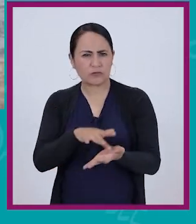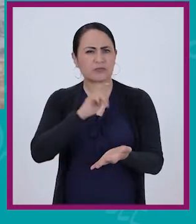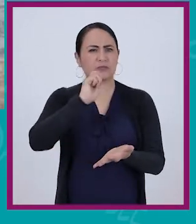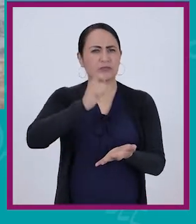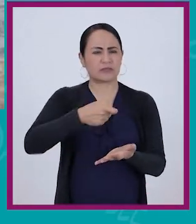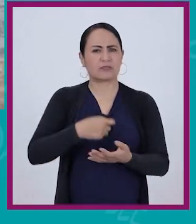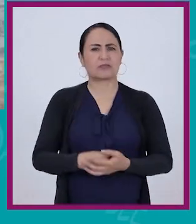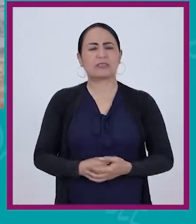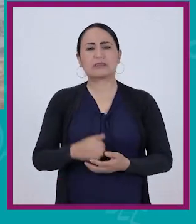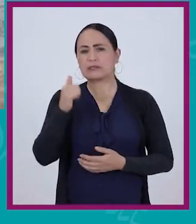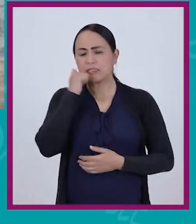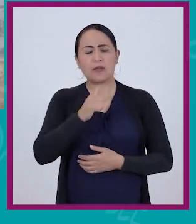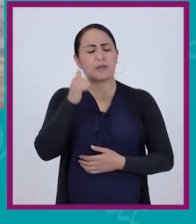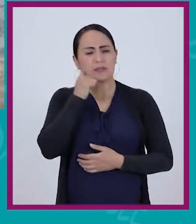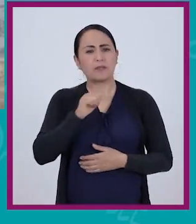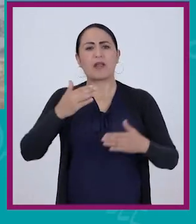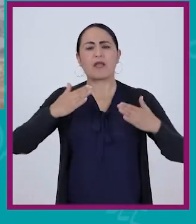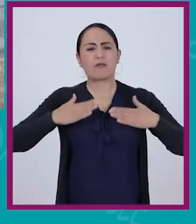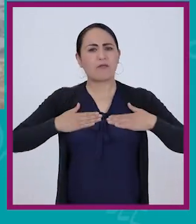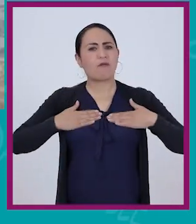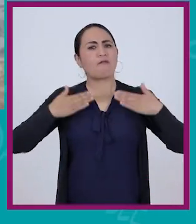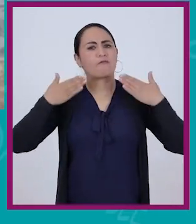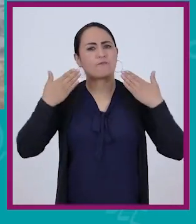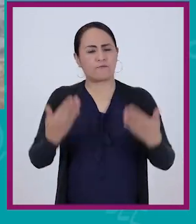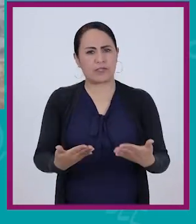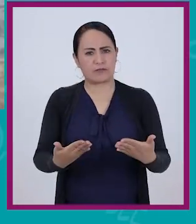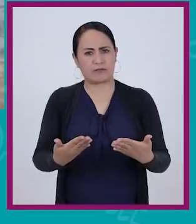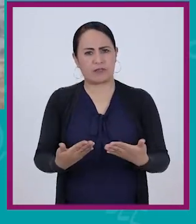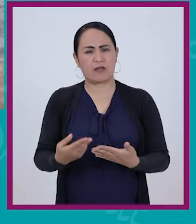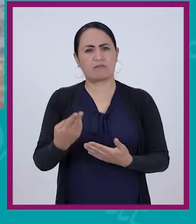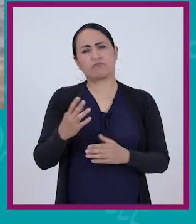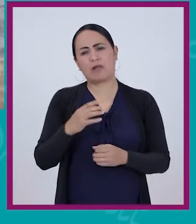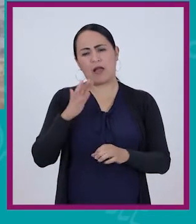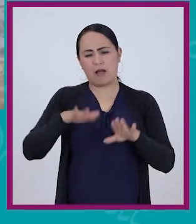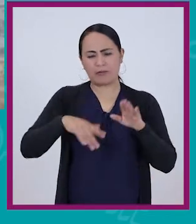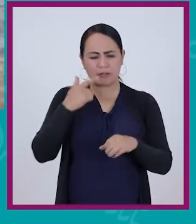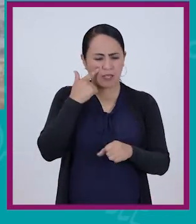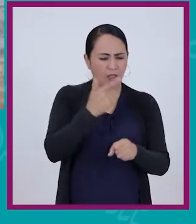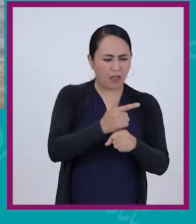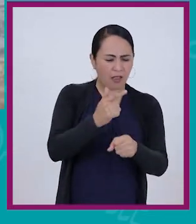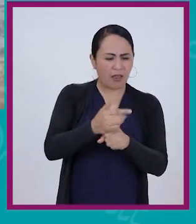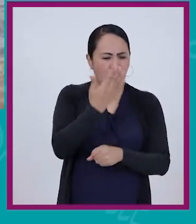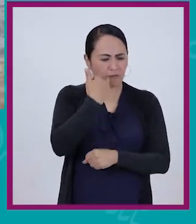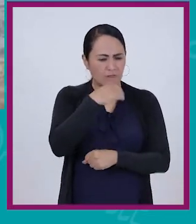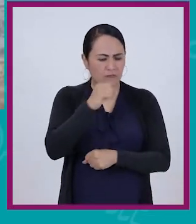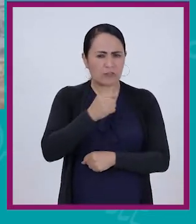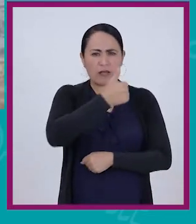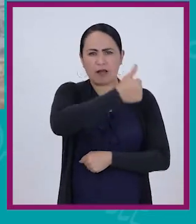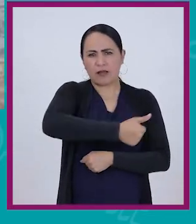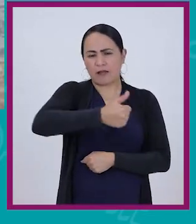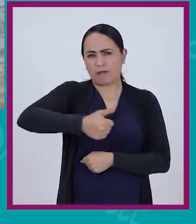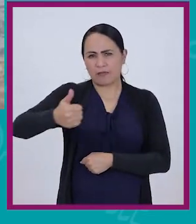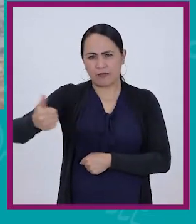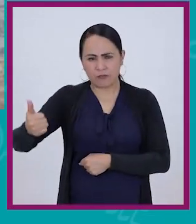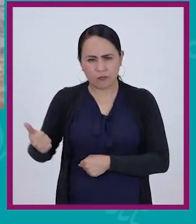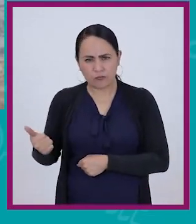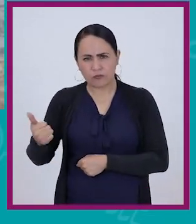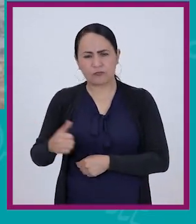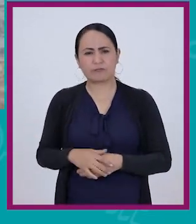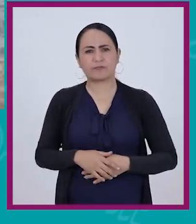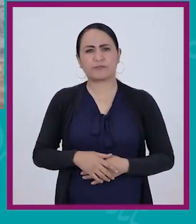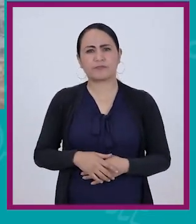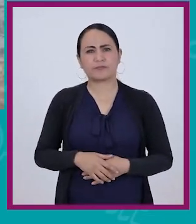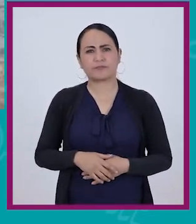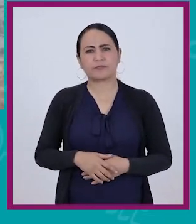que creo que funcionan es el construir un ambiente de confianza donde identifiquemos cuáles son las habilidades y